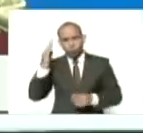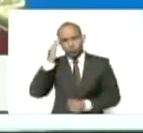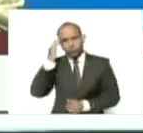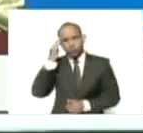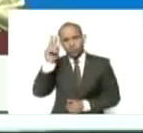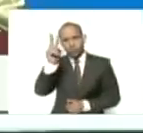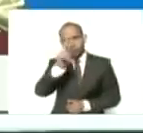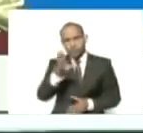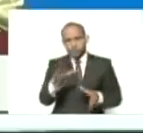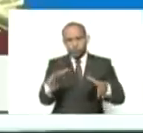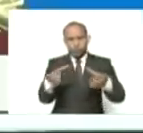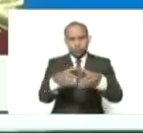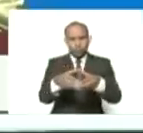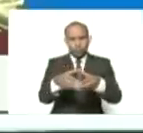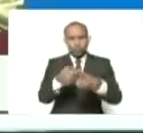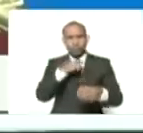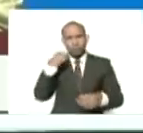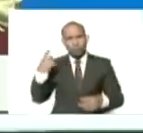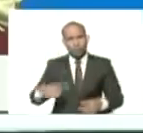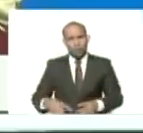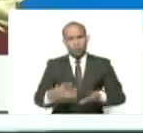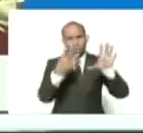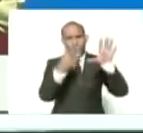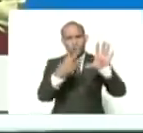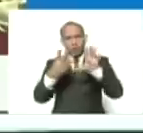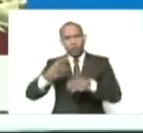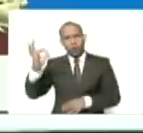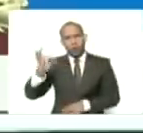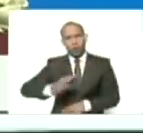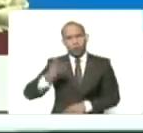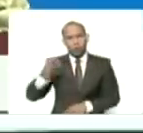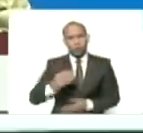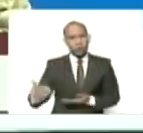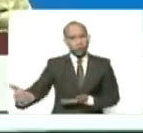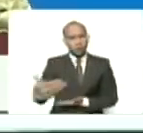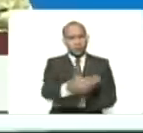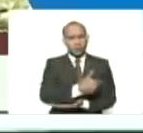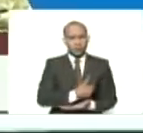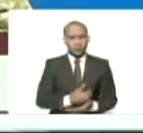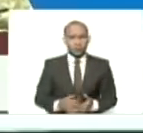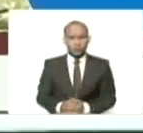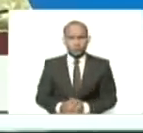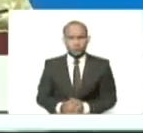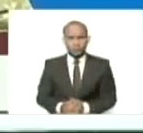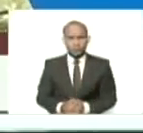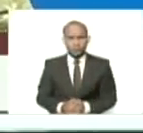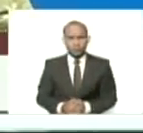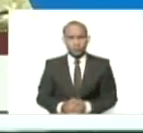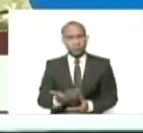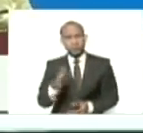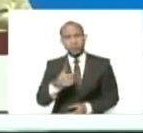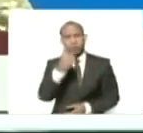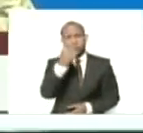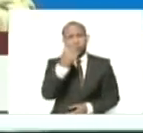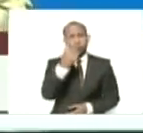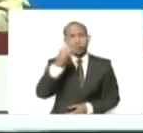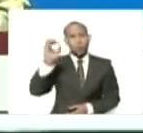que perdimos el 99% de los ingresos. y con, apenas con el